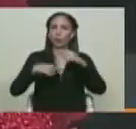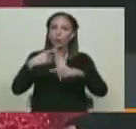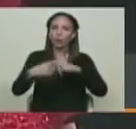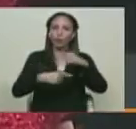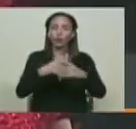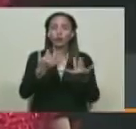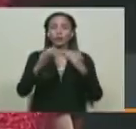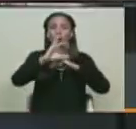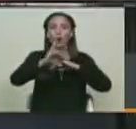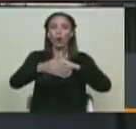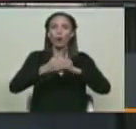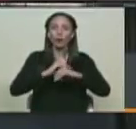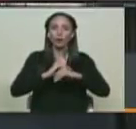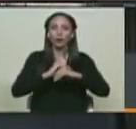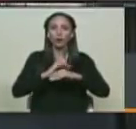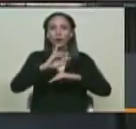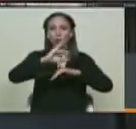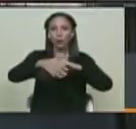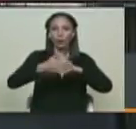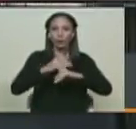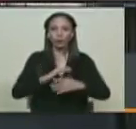Rodríguez, toma nota, Jorge Rodríguez.